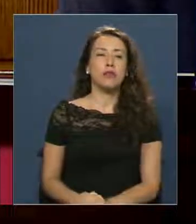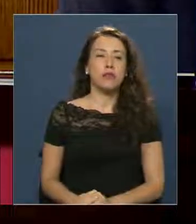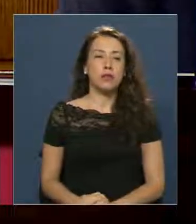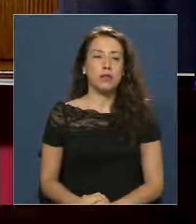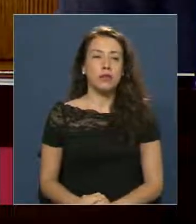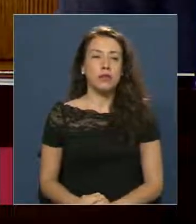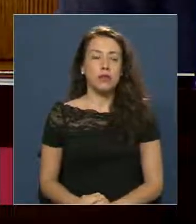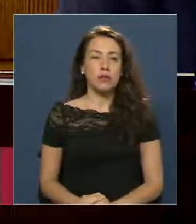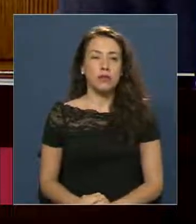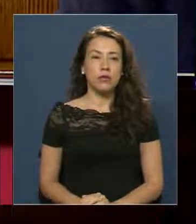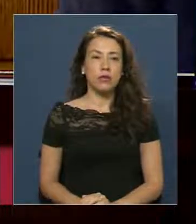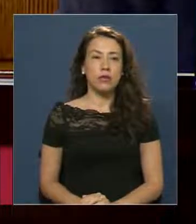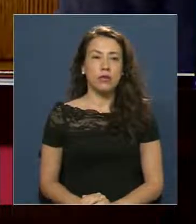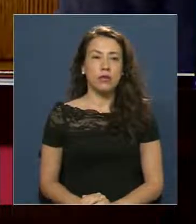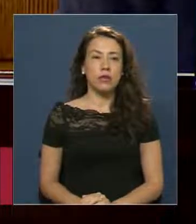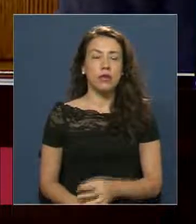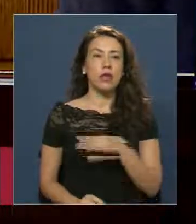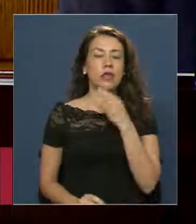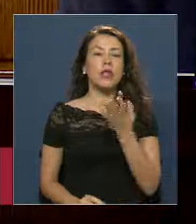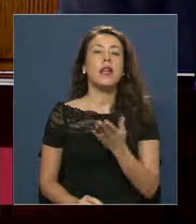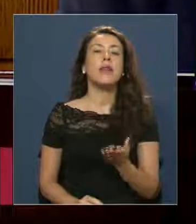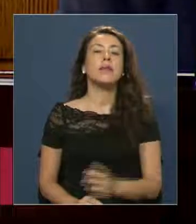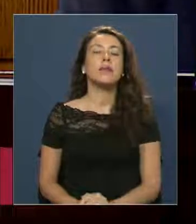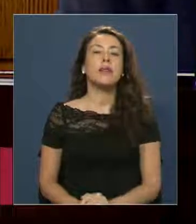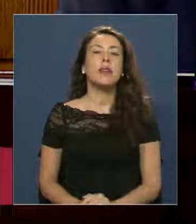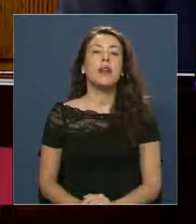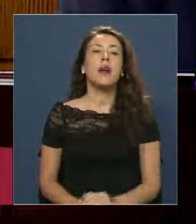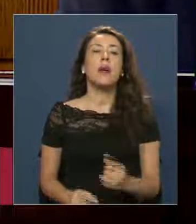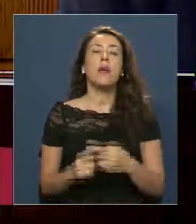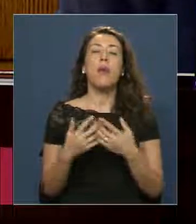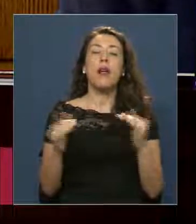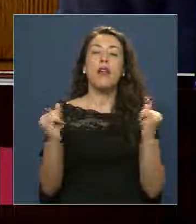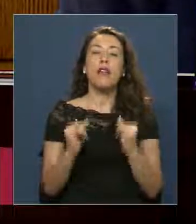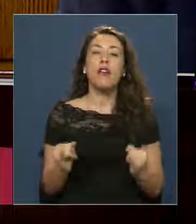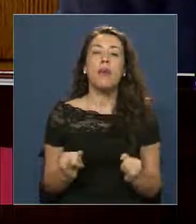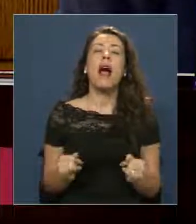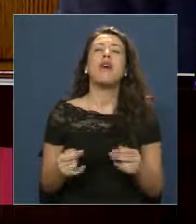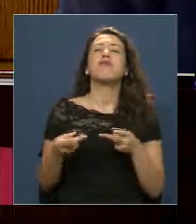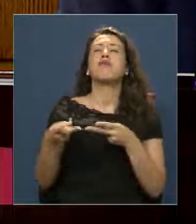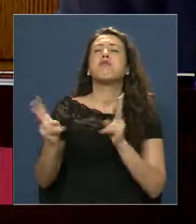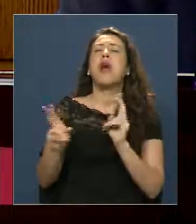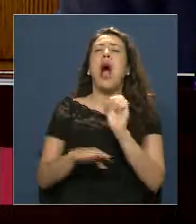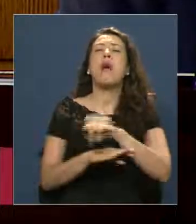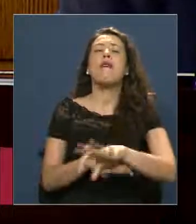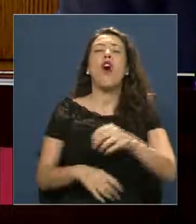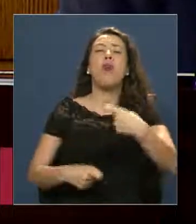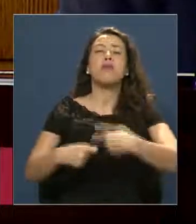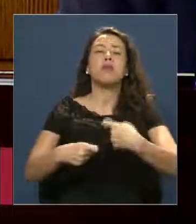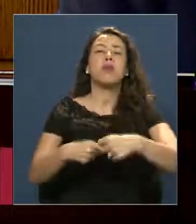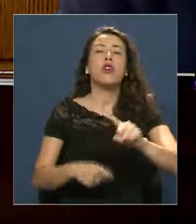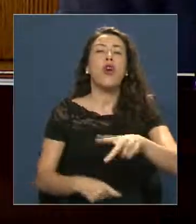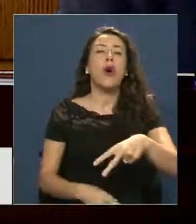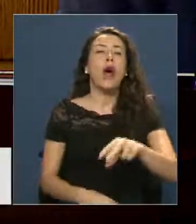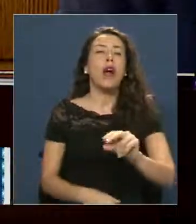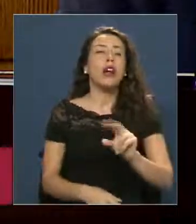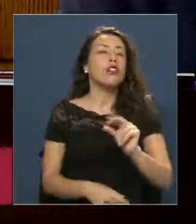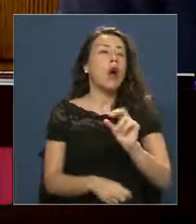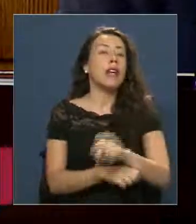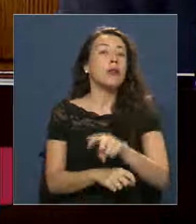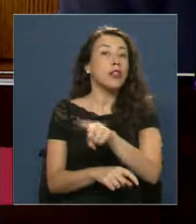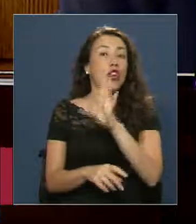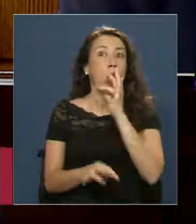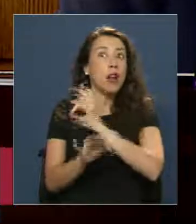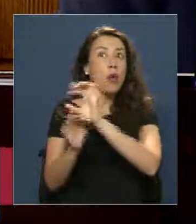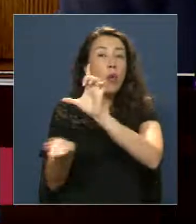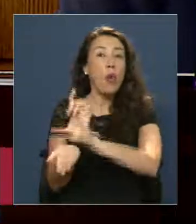negacionismo definido como lo siguiente, dice el que a través de cualquier medio justificare, aprobare o negare. Eso no existe en ninguna otra parte